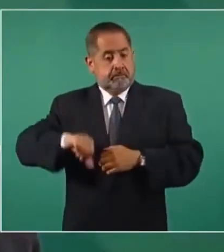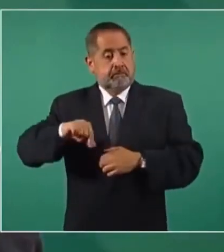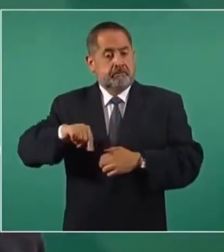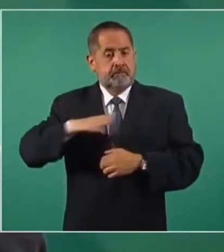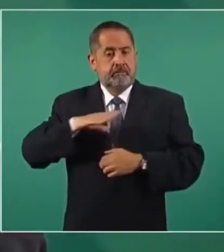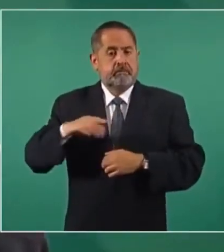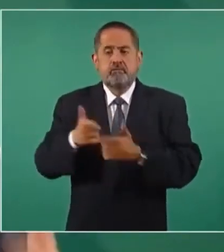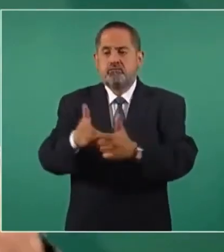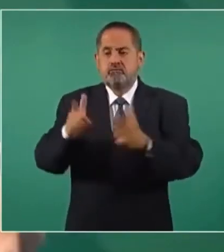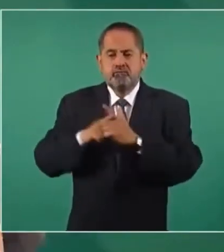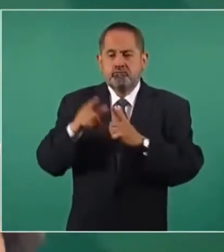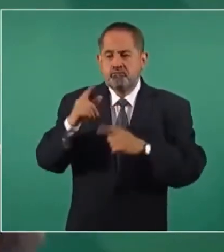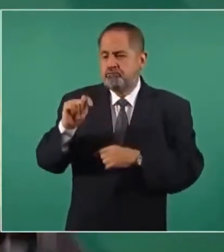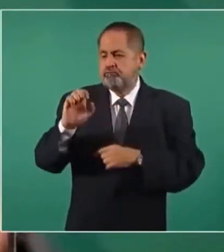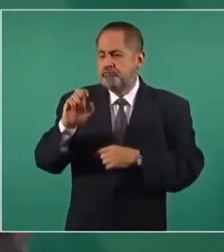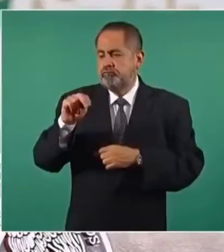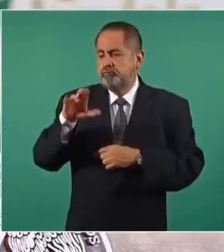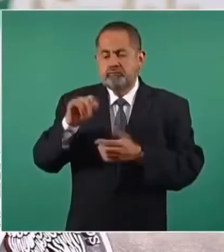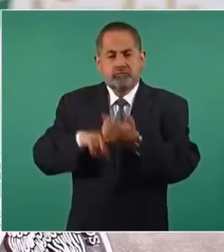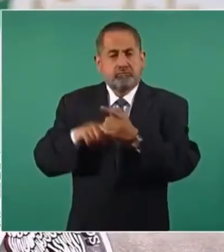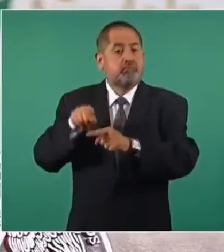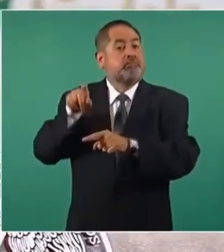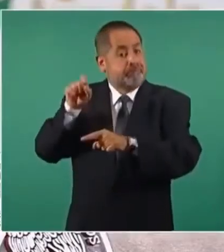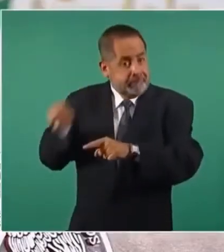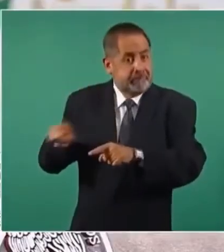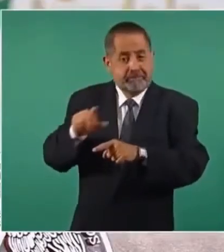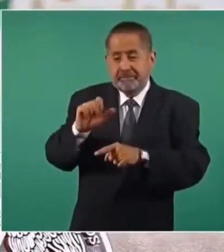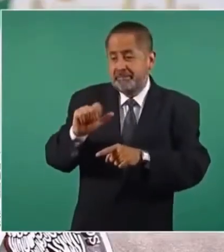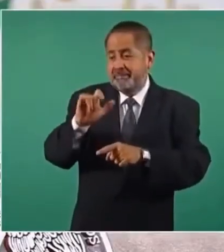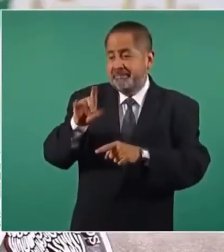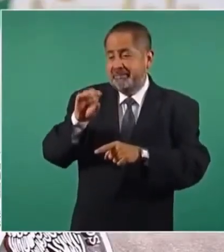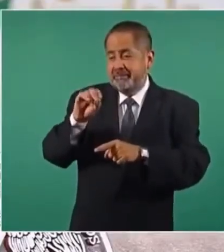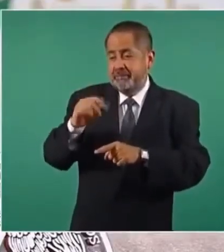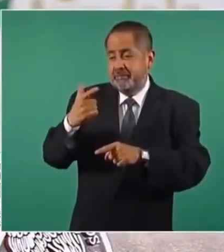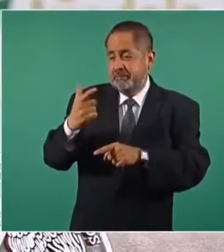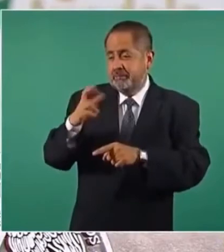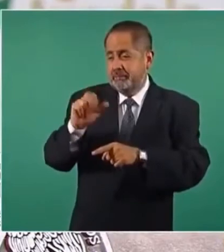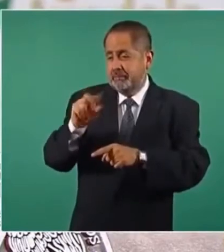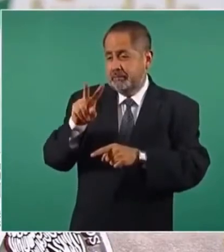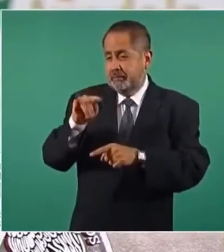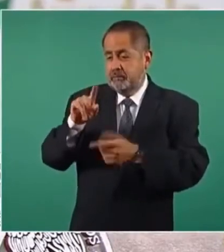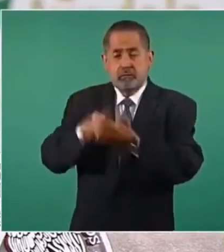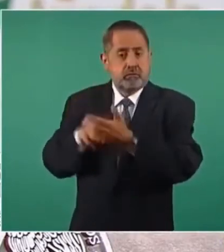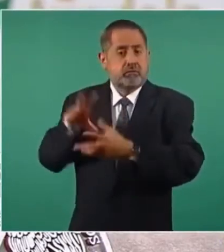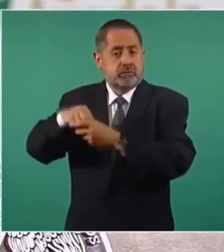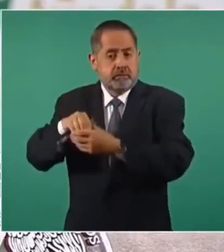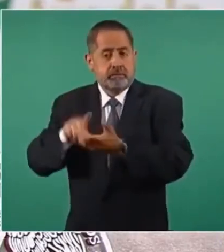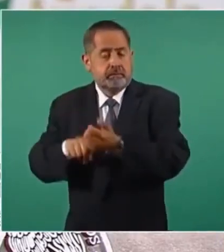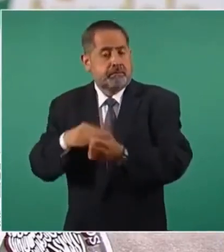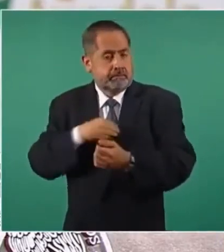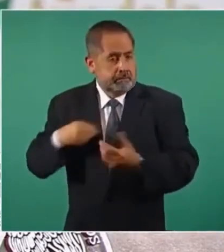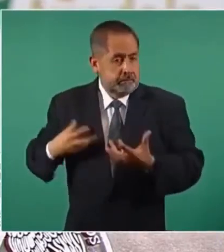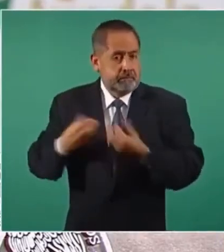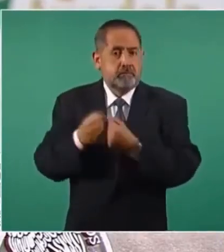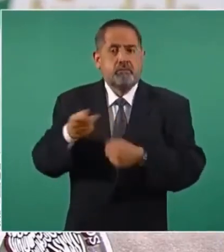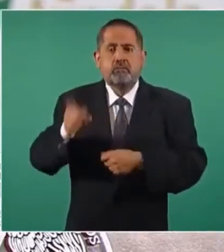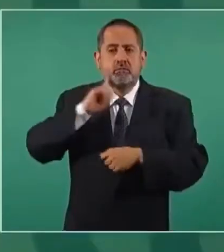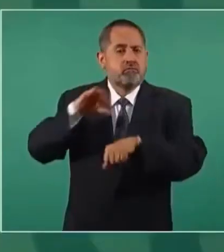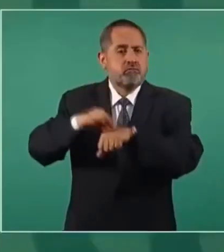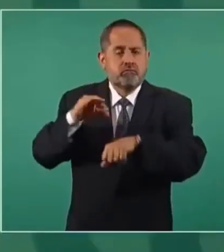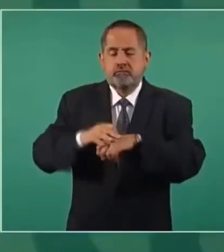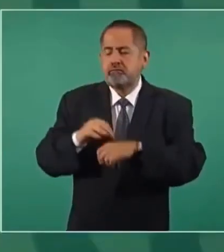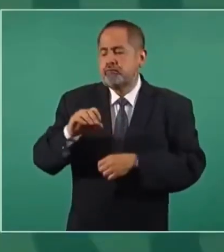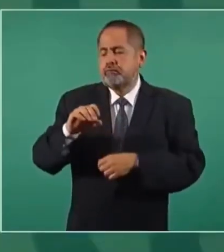en vacunación. El doctor Alejandro Cravioto precisamente es parte de este grupo, lo preside la doctora Celia Alpuche, quien es una experta